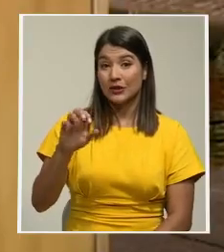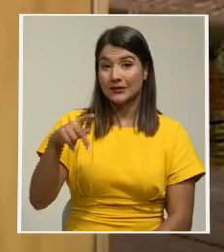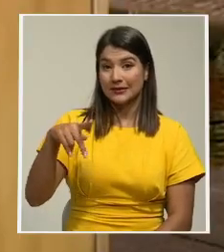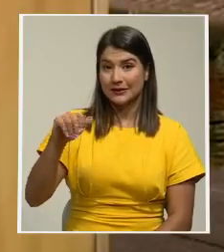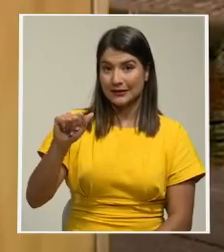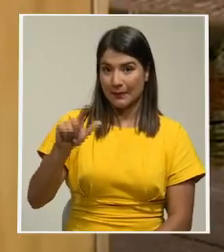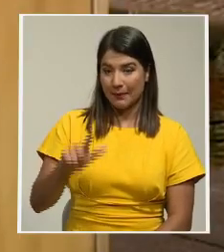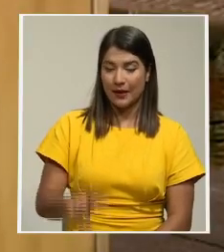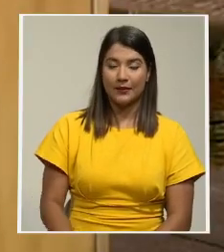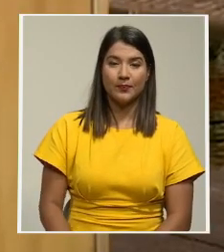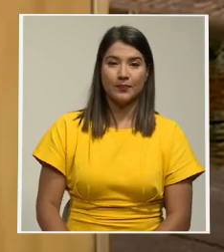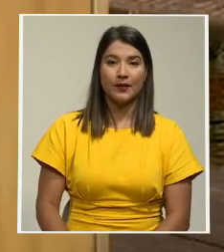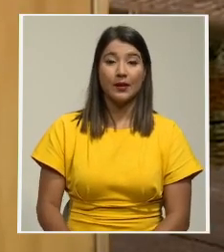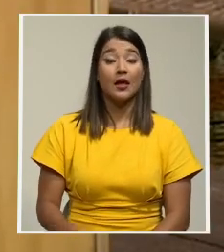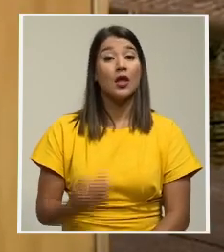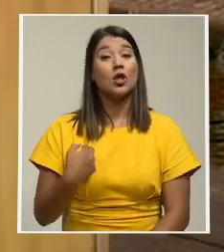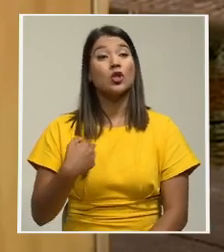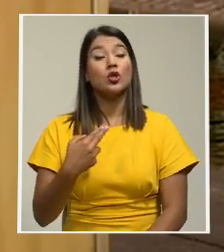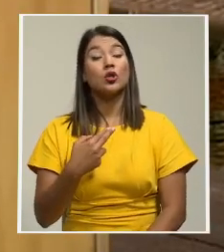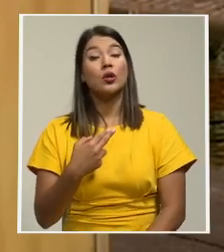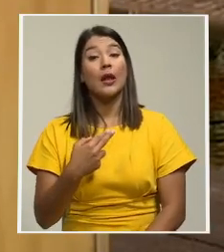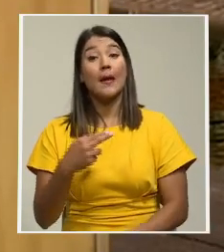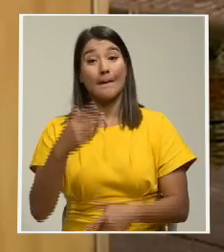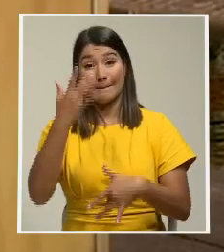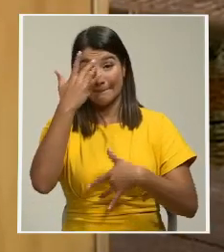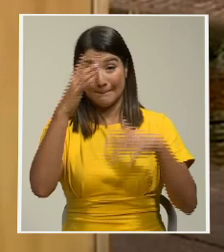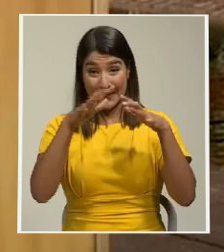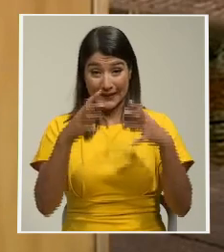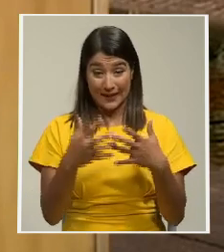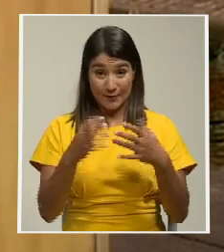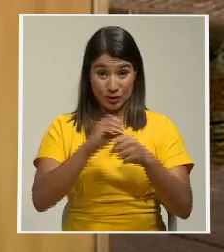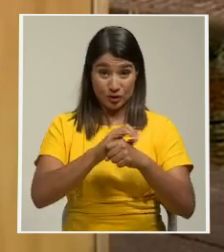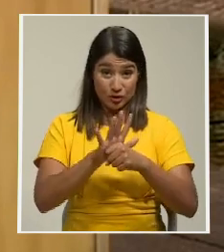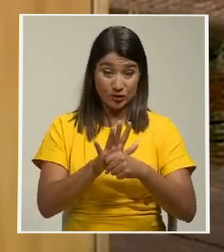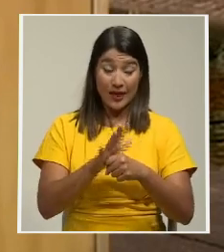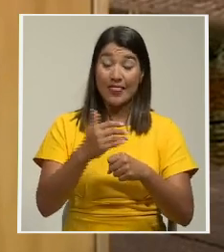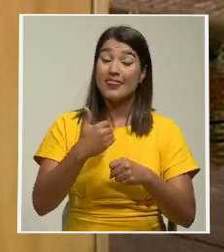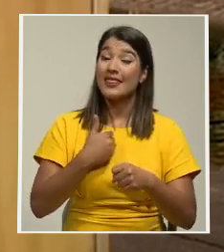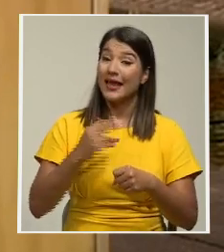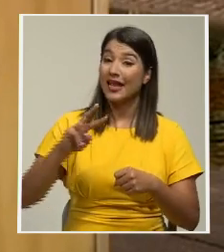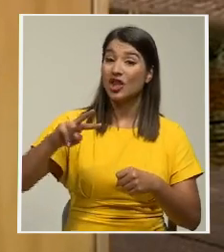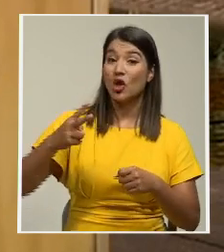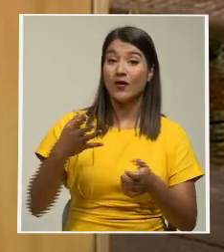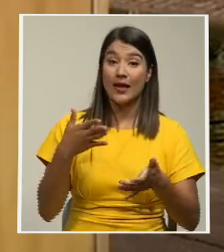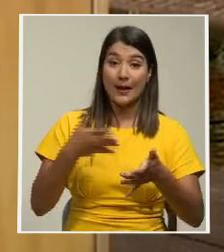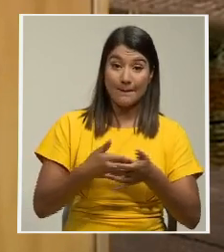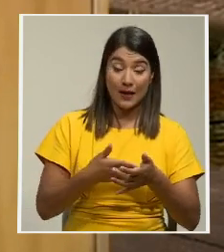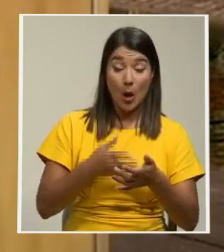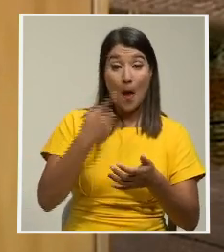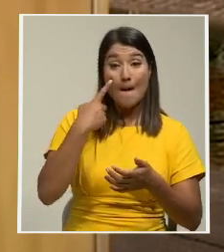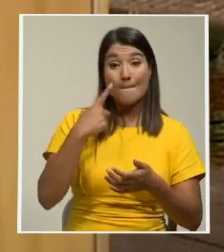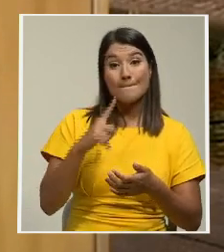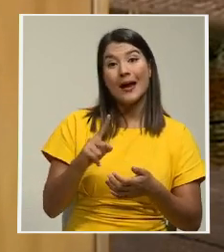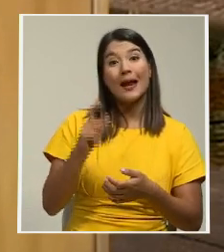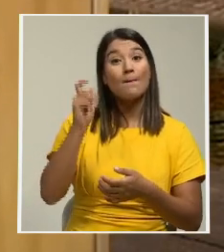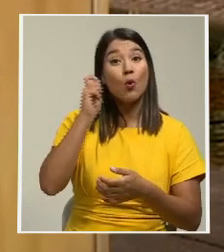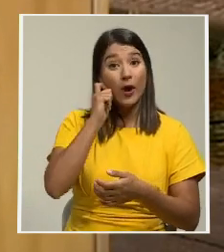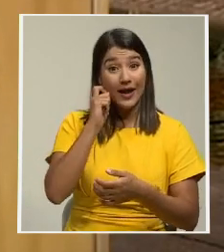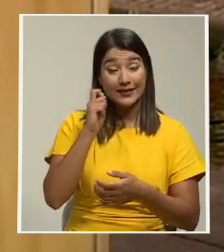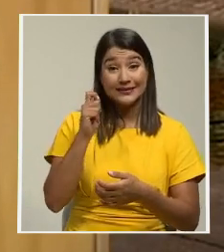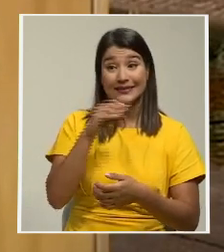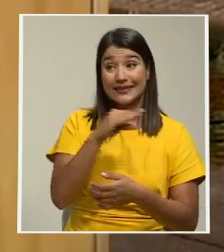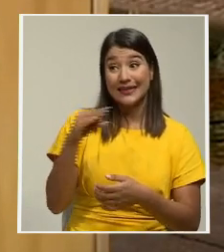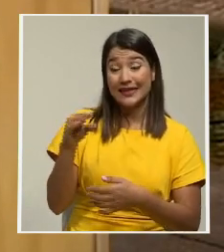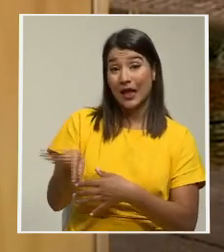Lo que nosotros llamamos a un pacto. La pandemia de coronavirus tendrá un duro impacto en la participación laboral femenina, según alertó el lunes